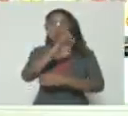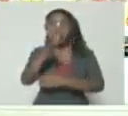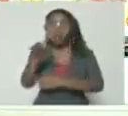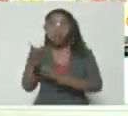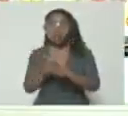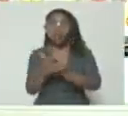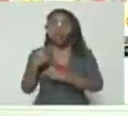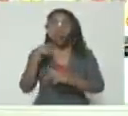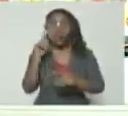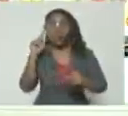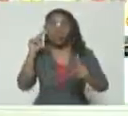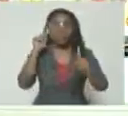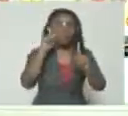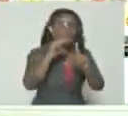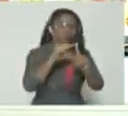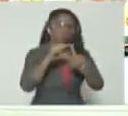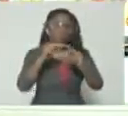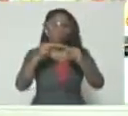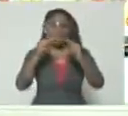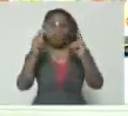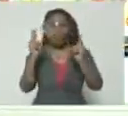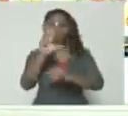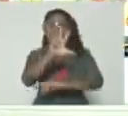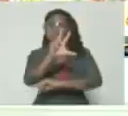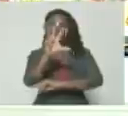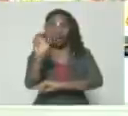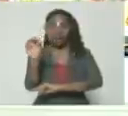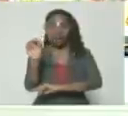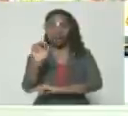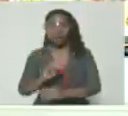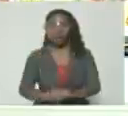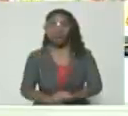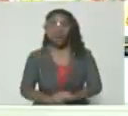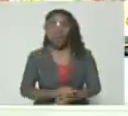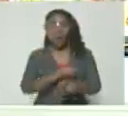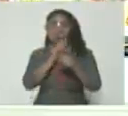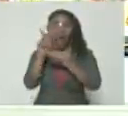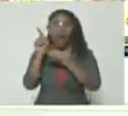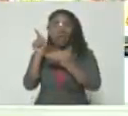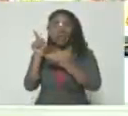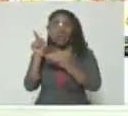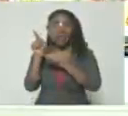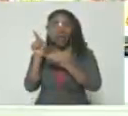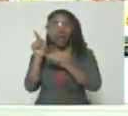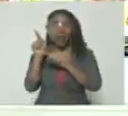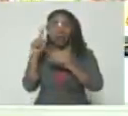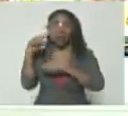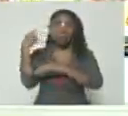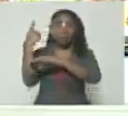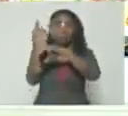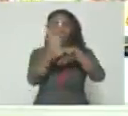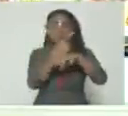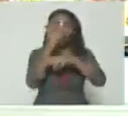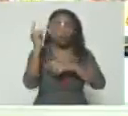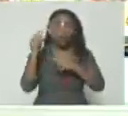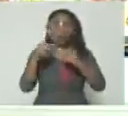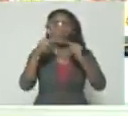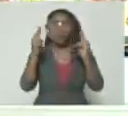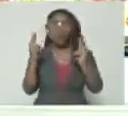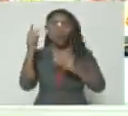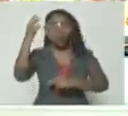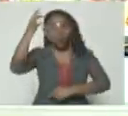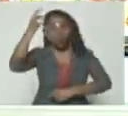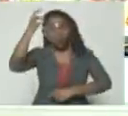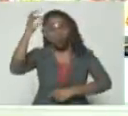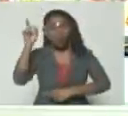nos vamos directo al Muelle 30. Allá en Bolipuertos, Puerto Cabello, para